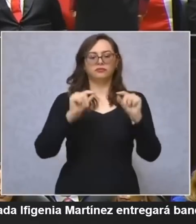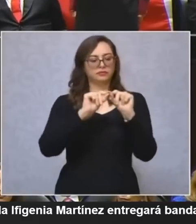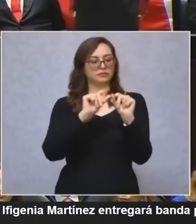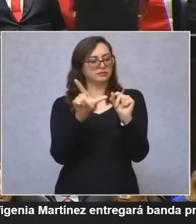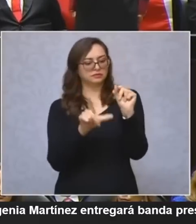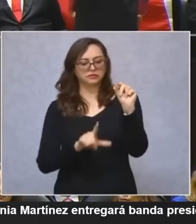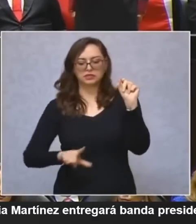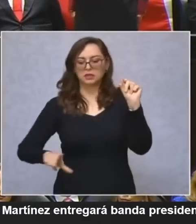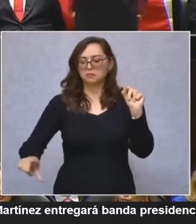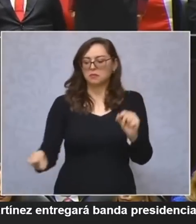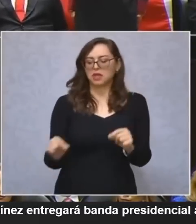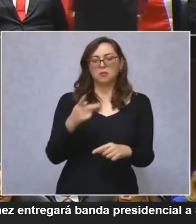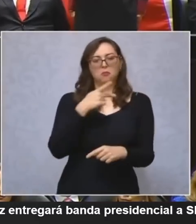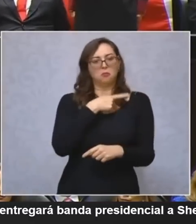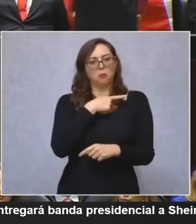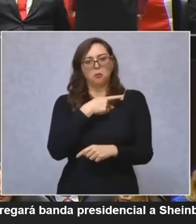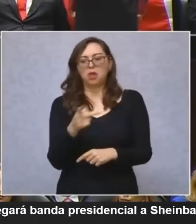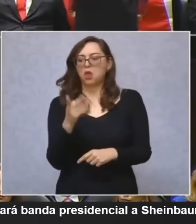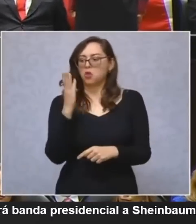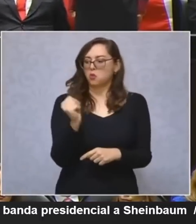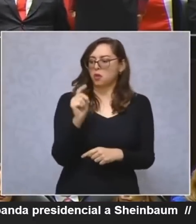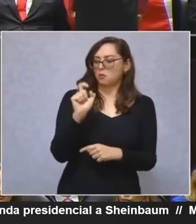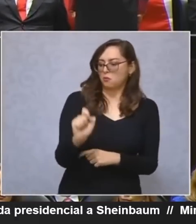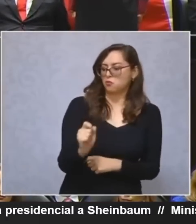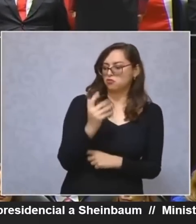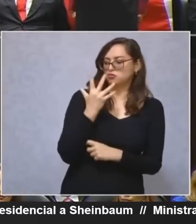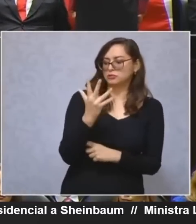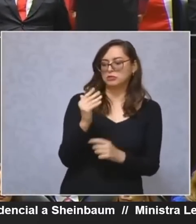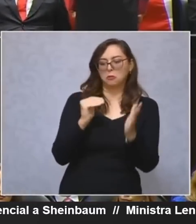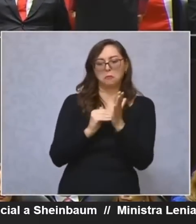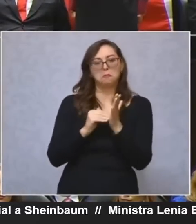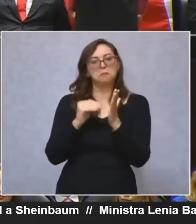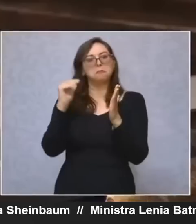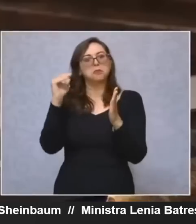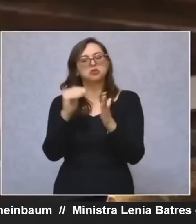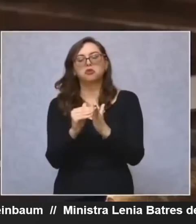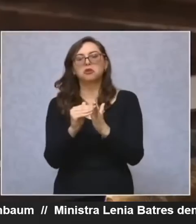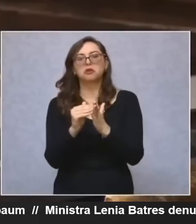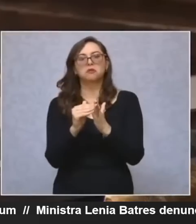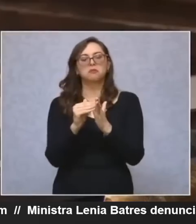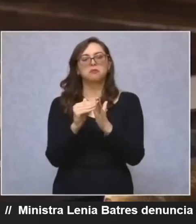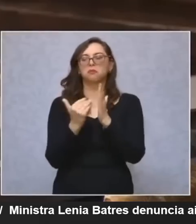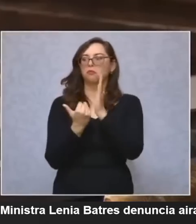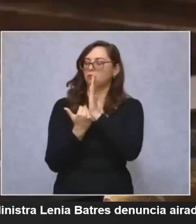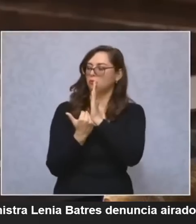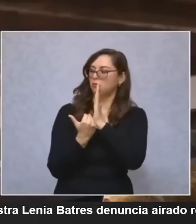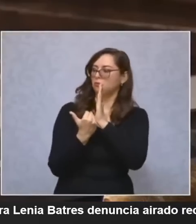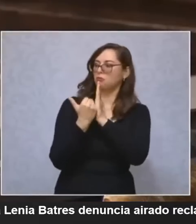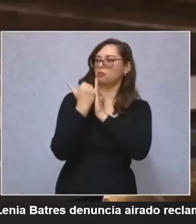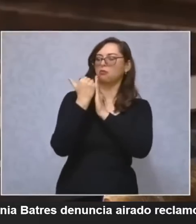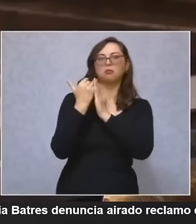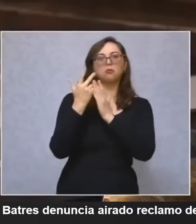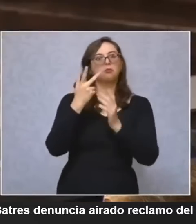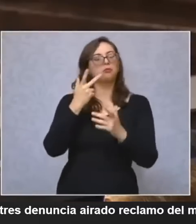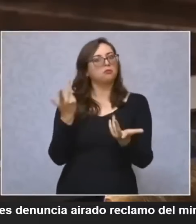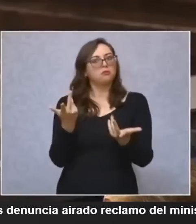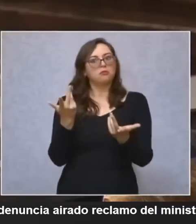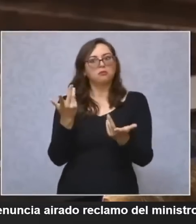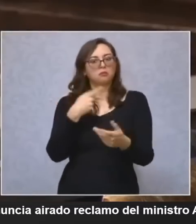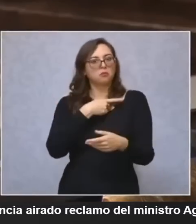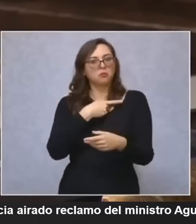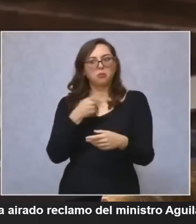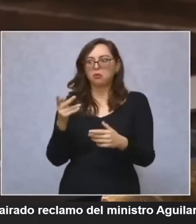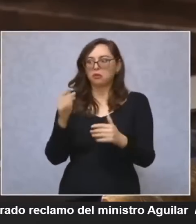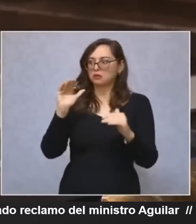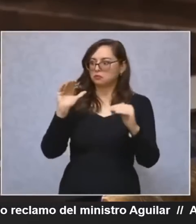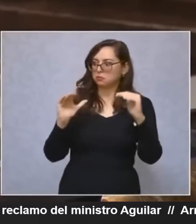millones de mexicanos y mexicanas, de acuerdo con el Banco Mundial, salieron de la pobreza en tan solo 6 años? ¿Cómo es